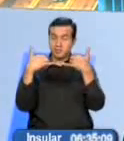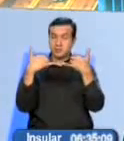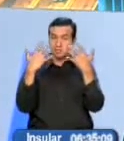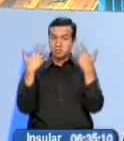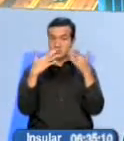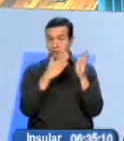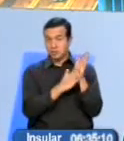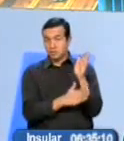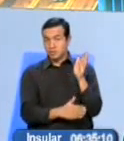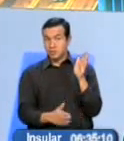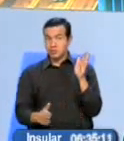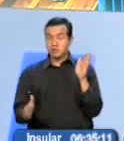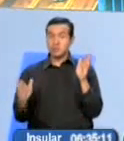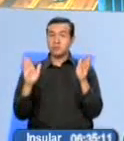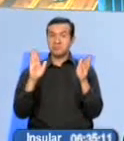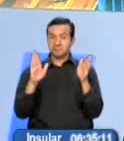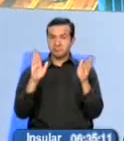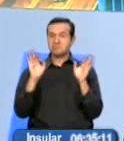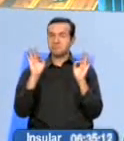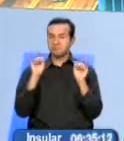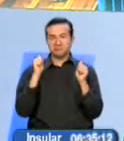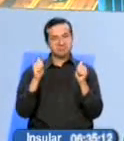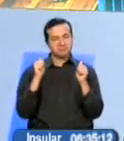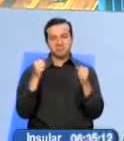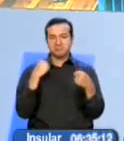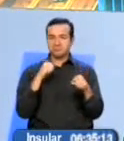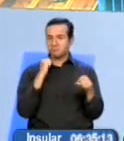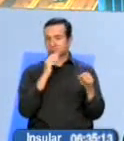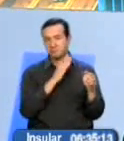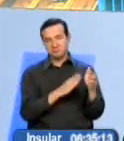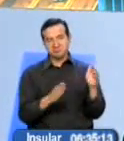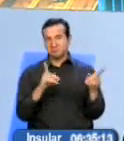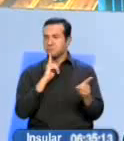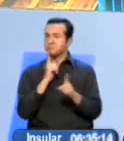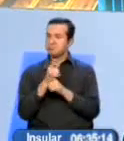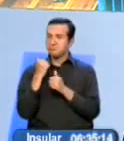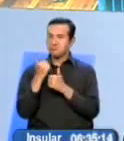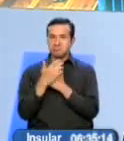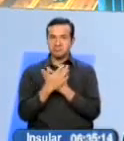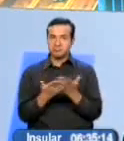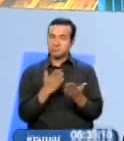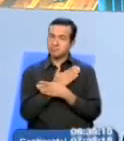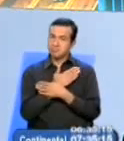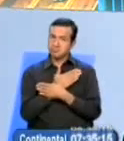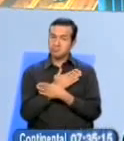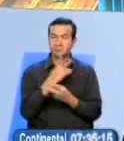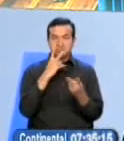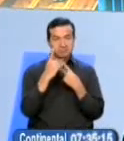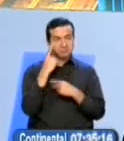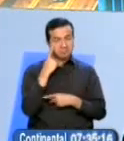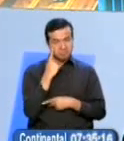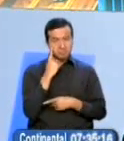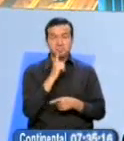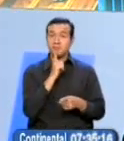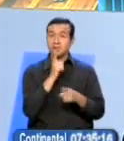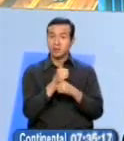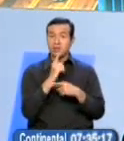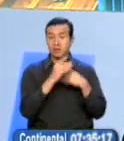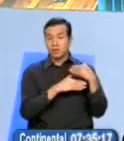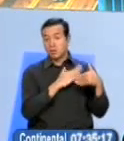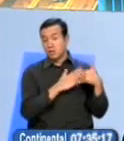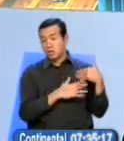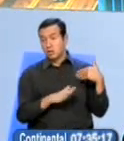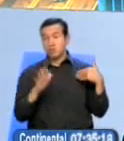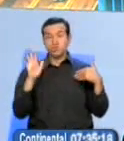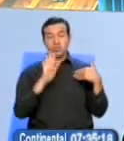lo largo del año fue bien tejido, bien obtenido, bien conseguido. Lo demostraron a lo largo y